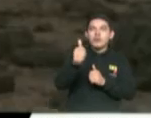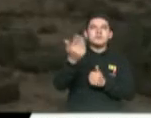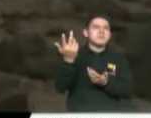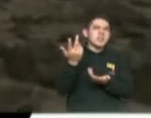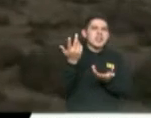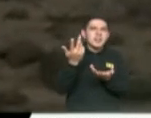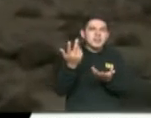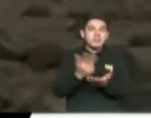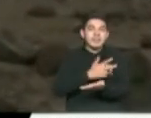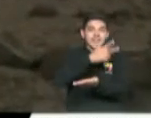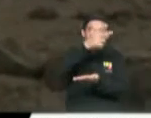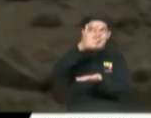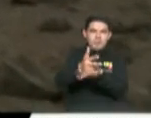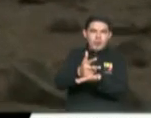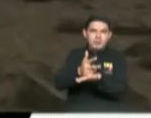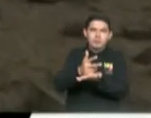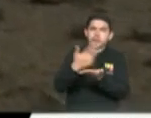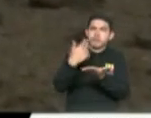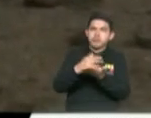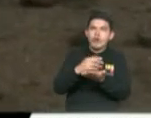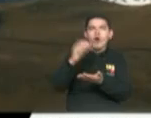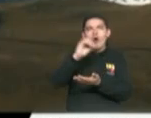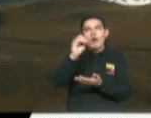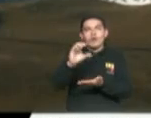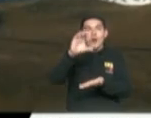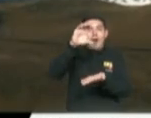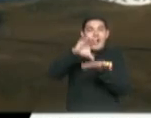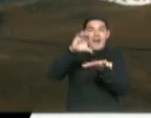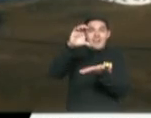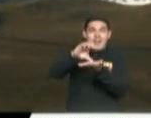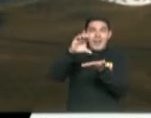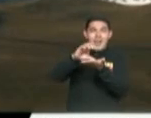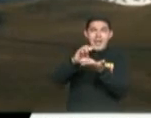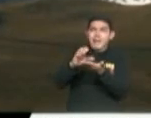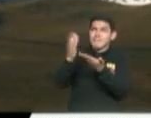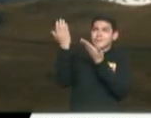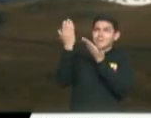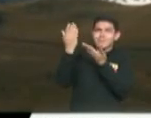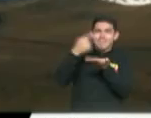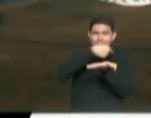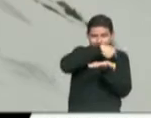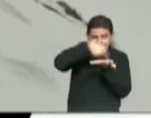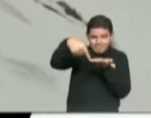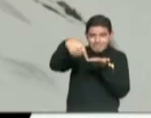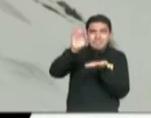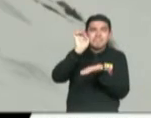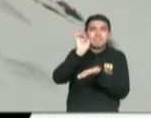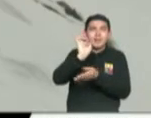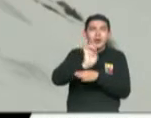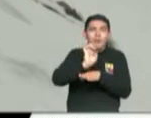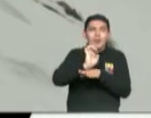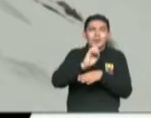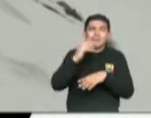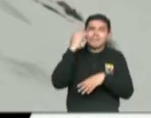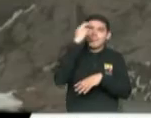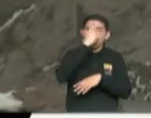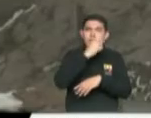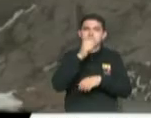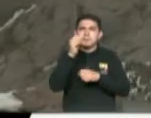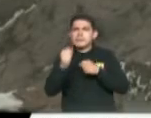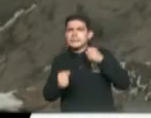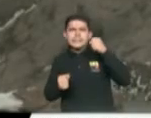es disfrutar del cayambe el único volcán cruzado por la línea ecuador es vivir la aventura extrema